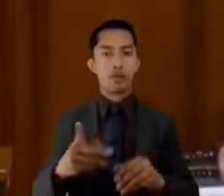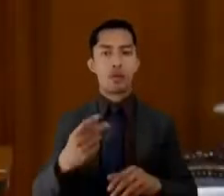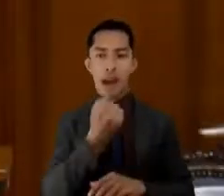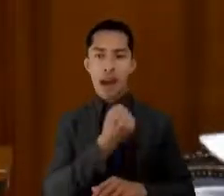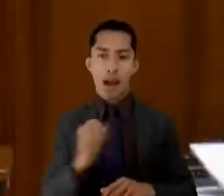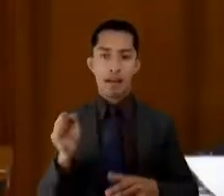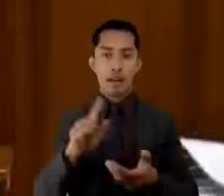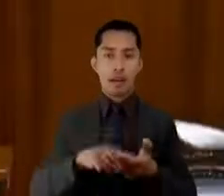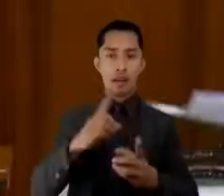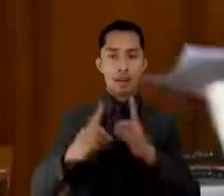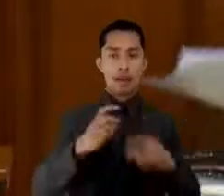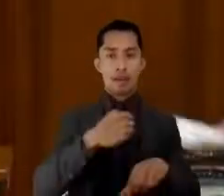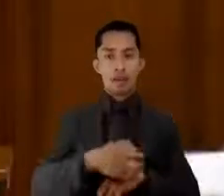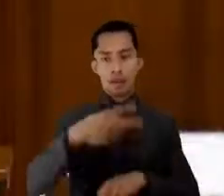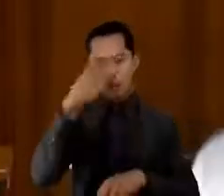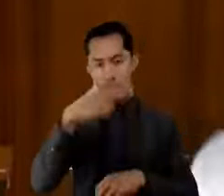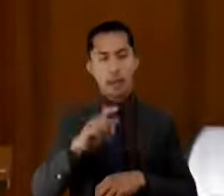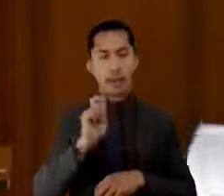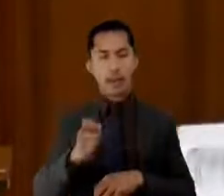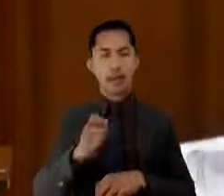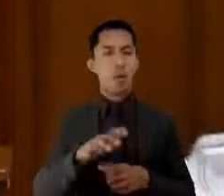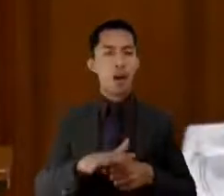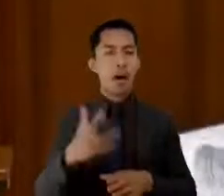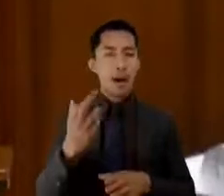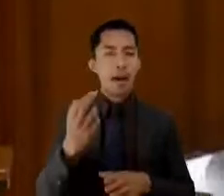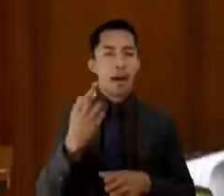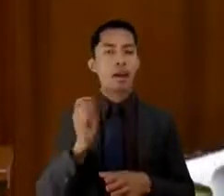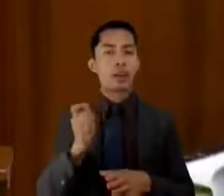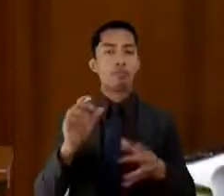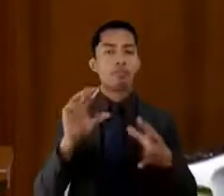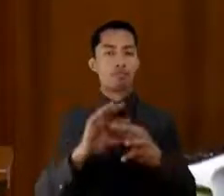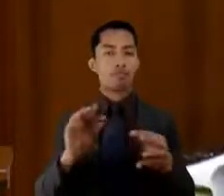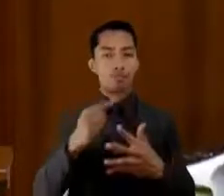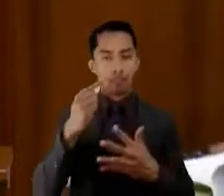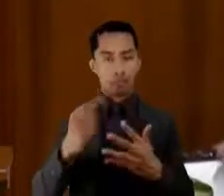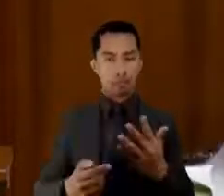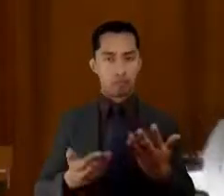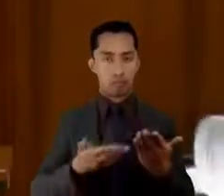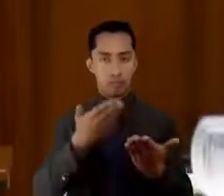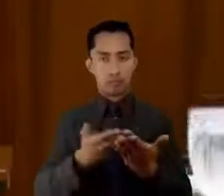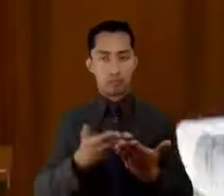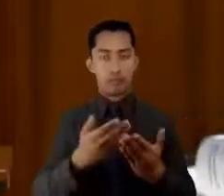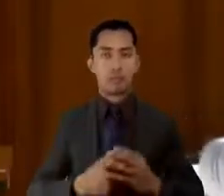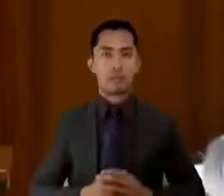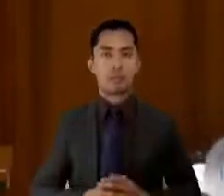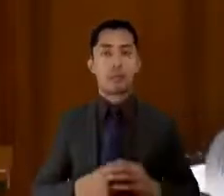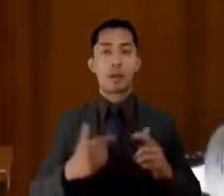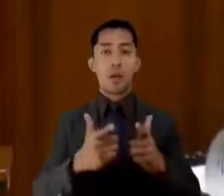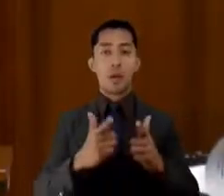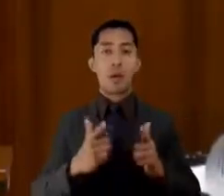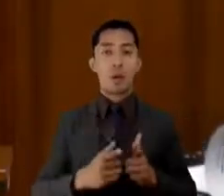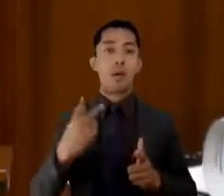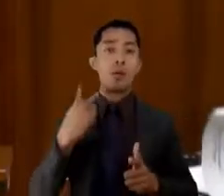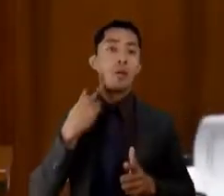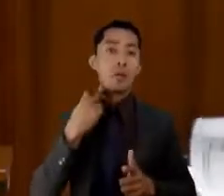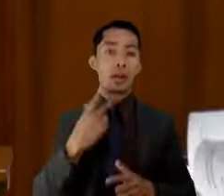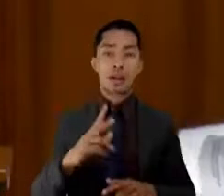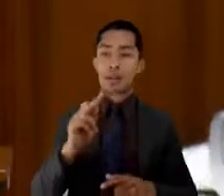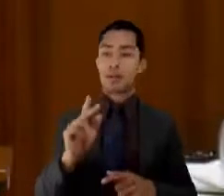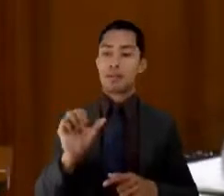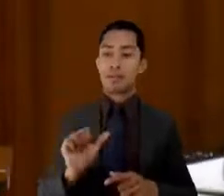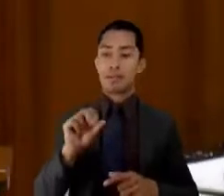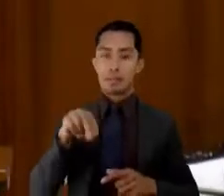entidad, conforme a los siguientes considerandos. El Grupo Parlamentario del Partido Acción